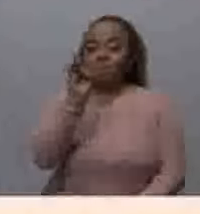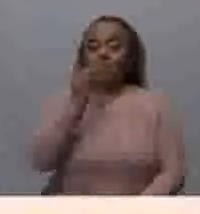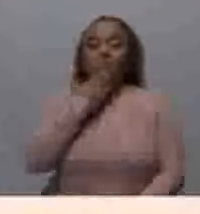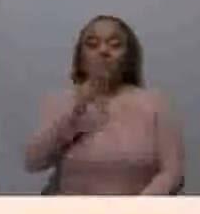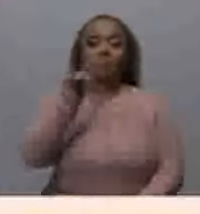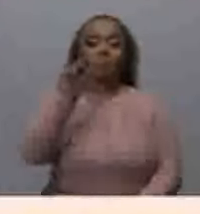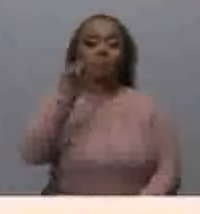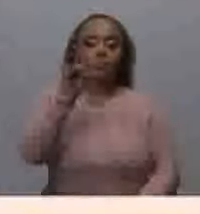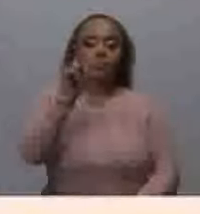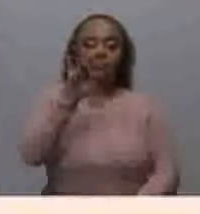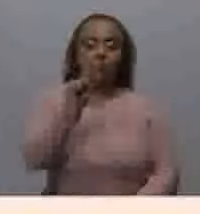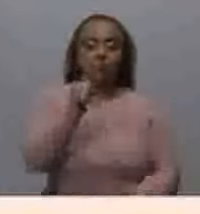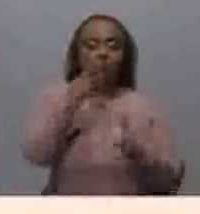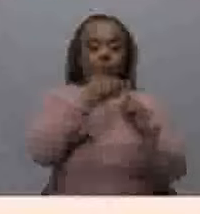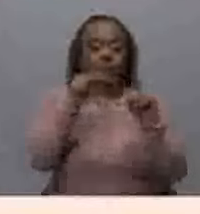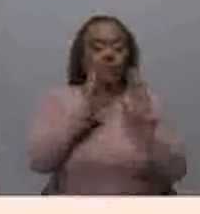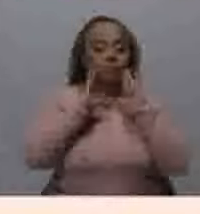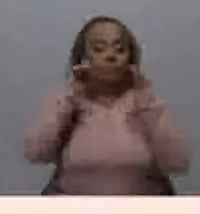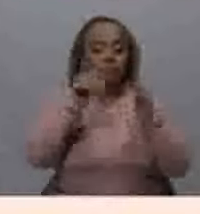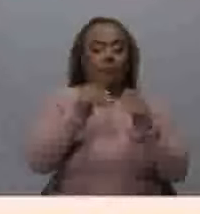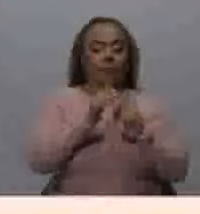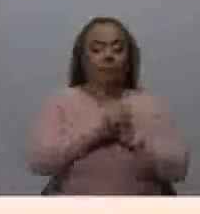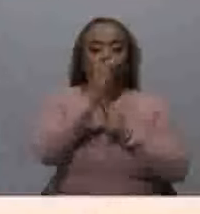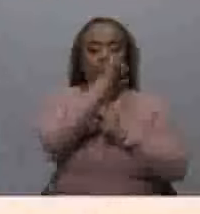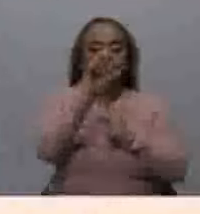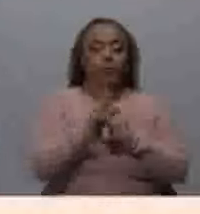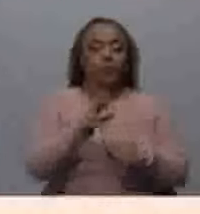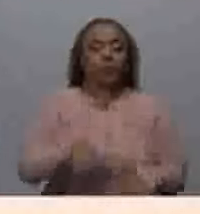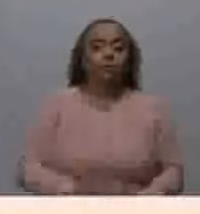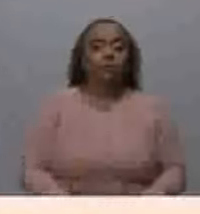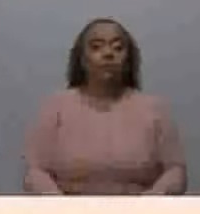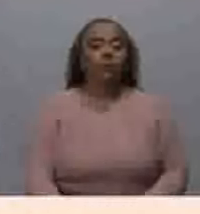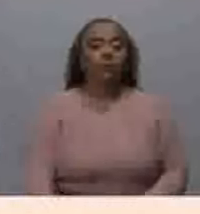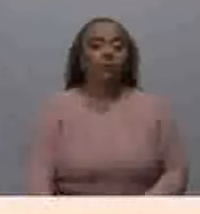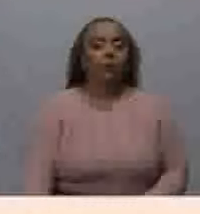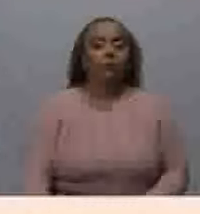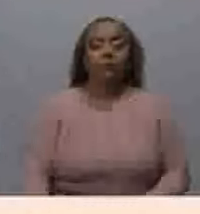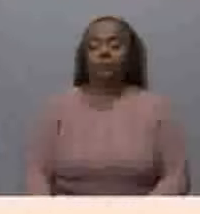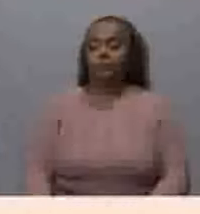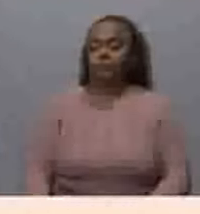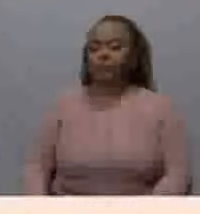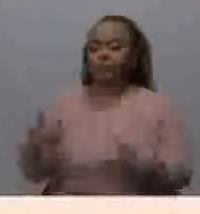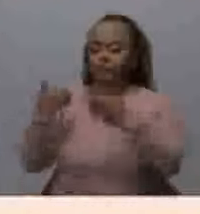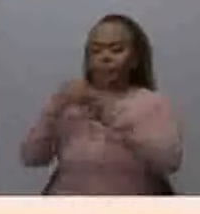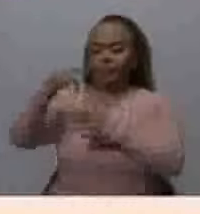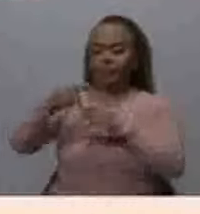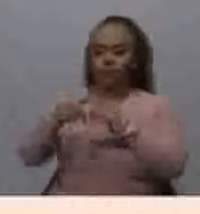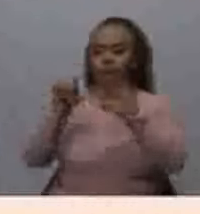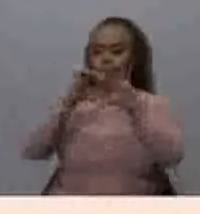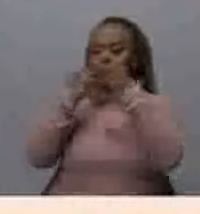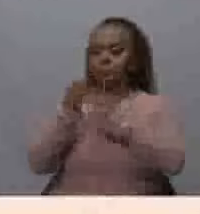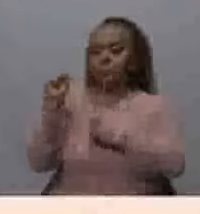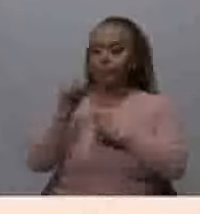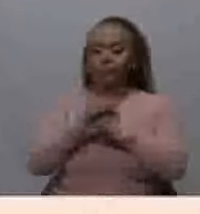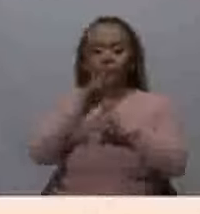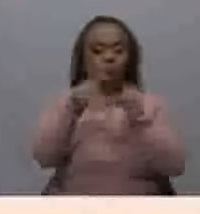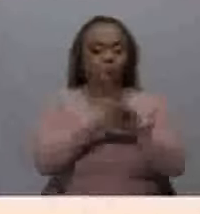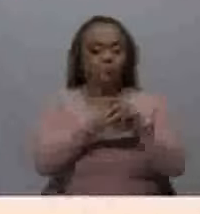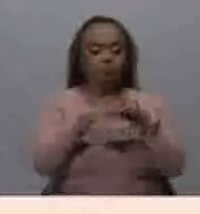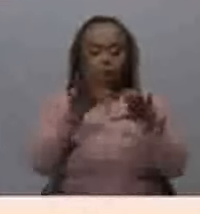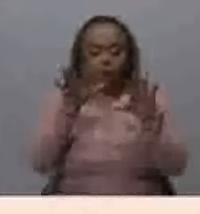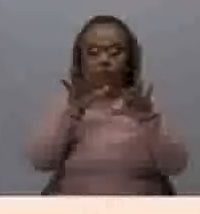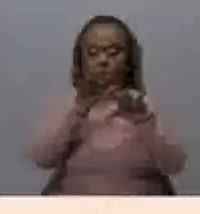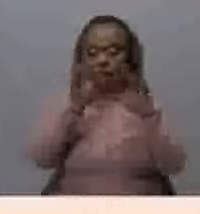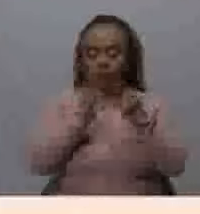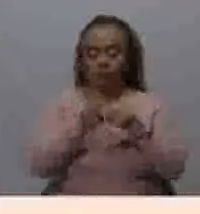Chávez, hotel de concentración de Costa Rica. Que está muy cercano aquí al estadio. Está muy cerca. Todo quedó en la misma zona.